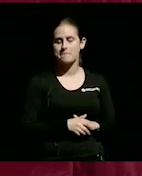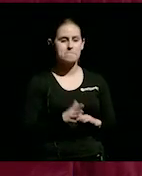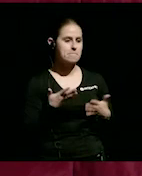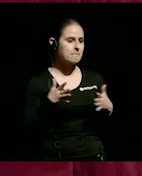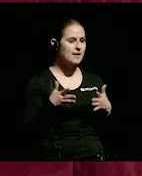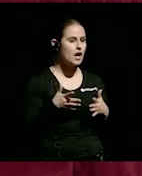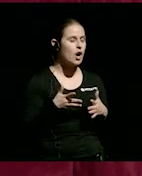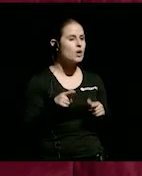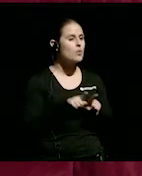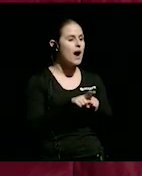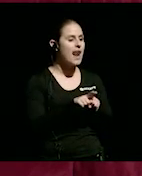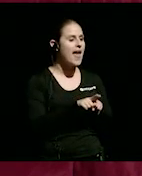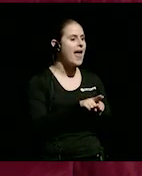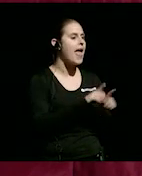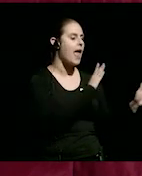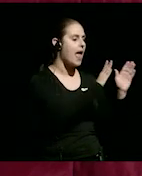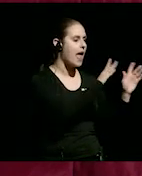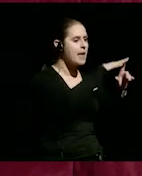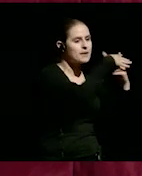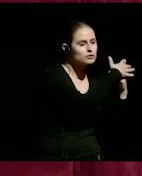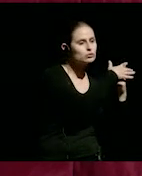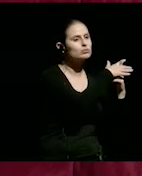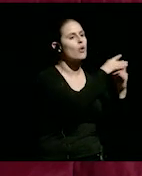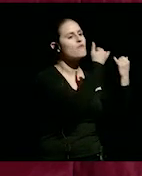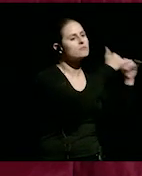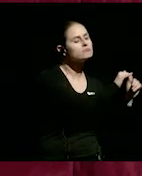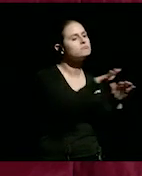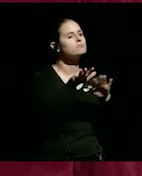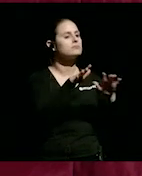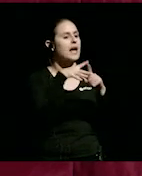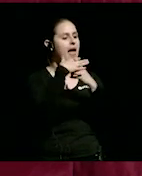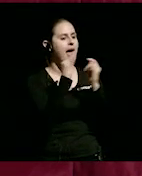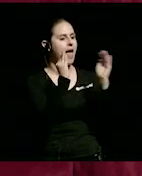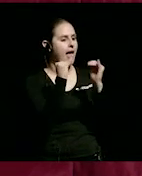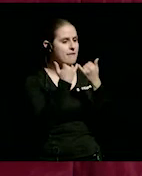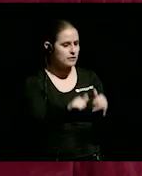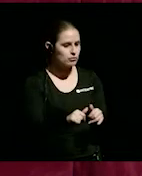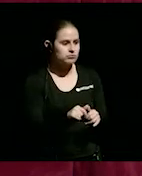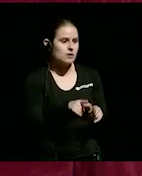alrededor de distintos eventos, a medida que hemos podido ir sacándolos.